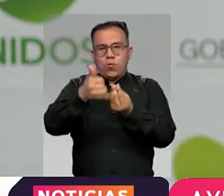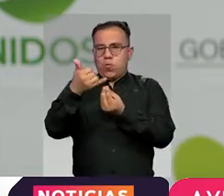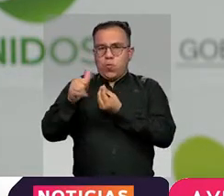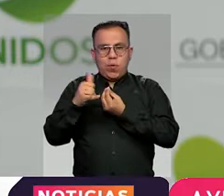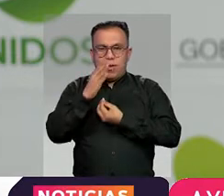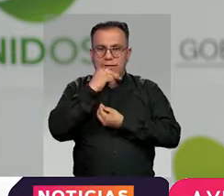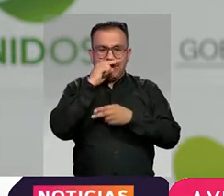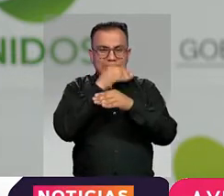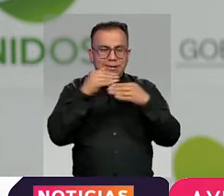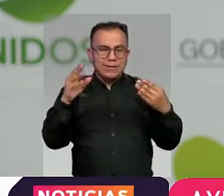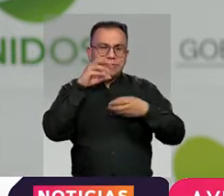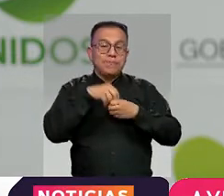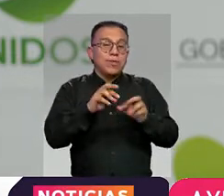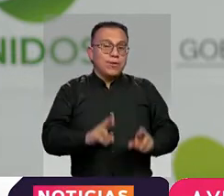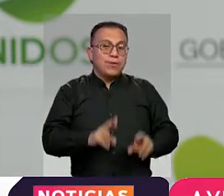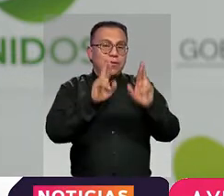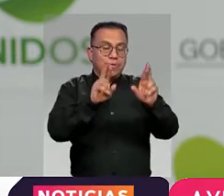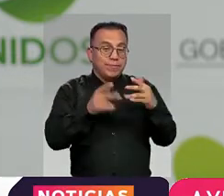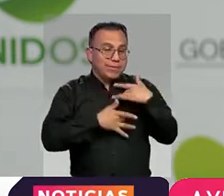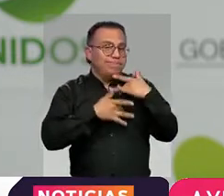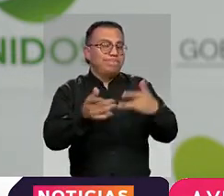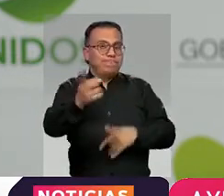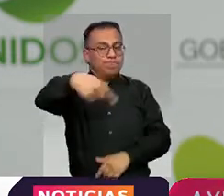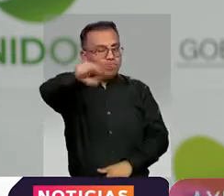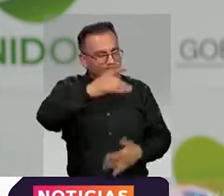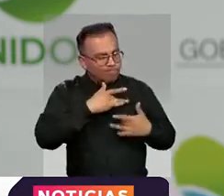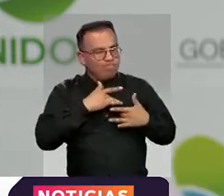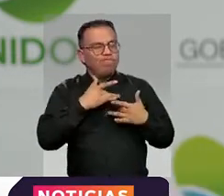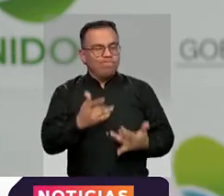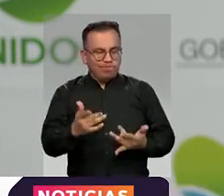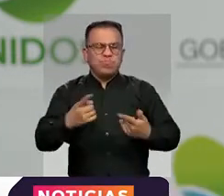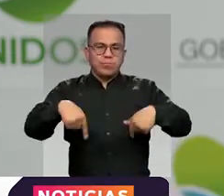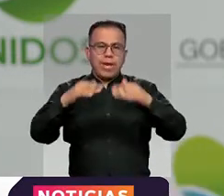para los niños. Esperamos sus donaciones, su solidaridad en la Casa de Antioquia.